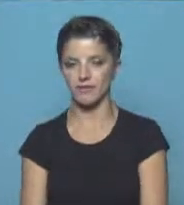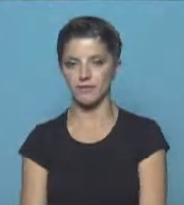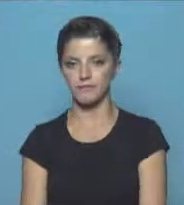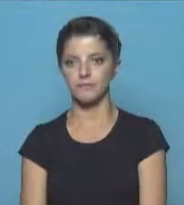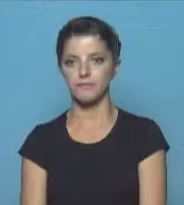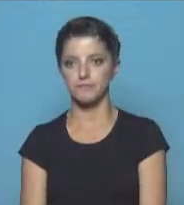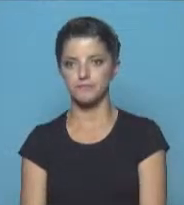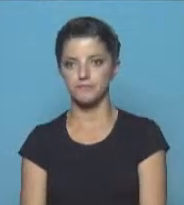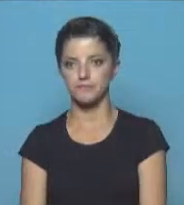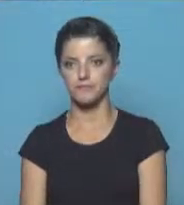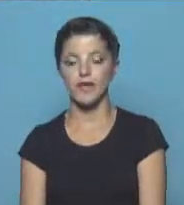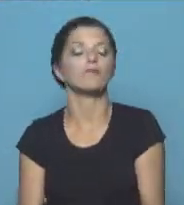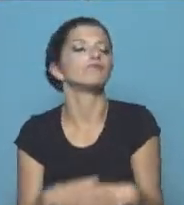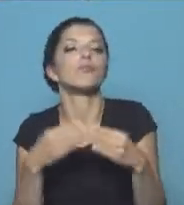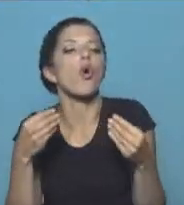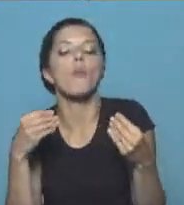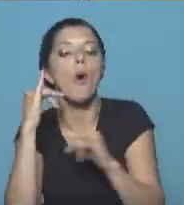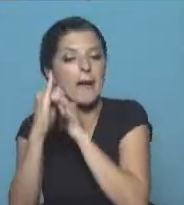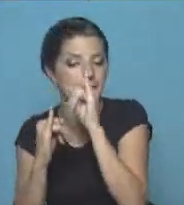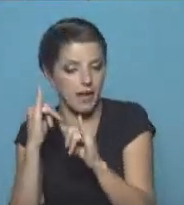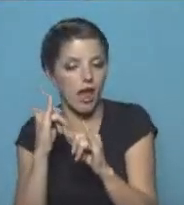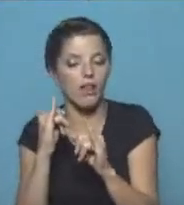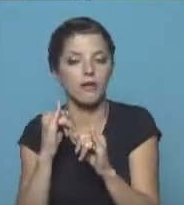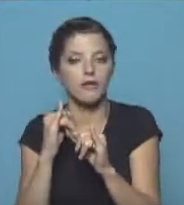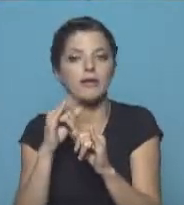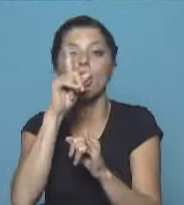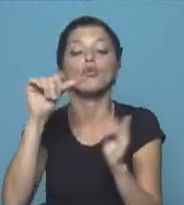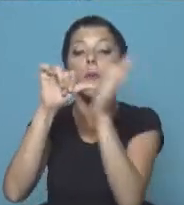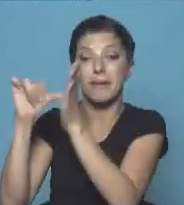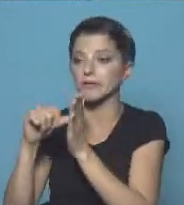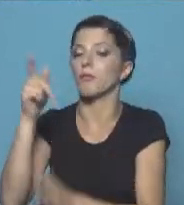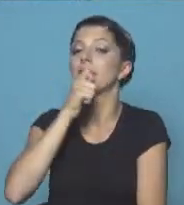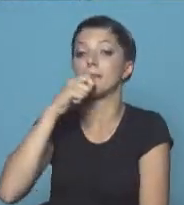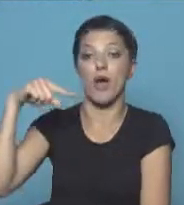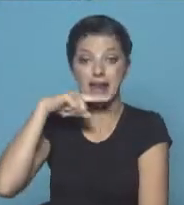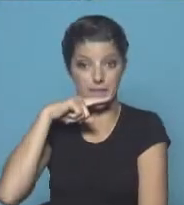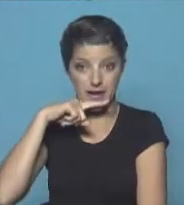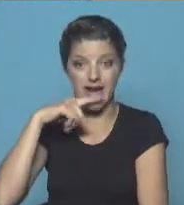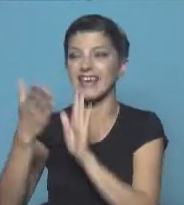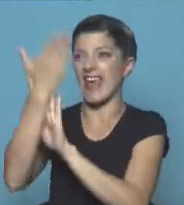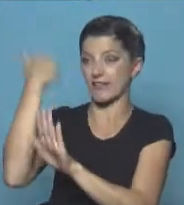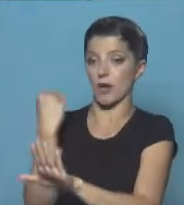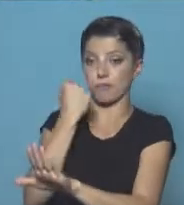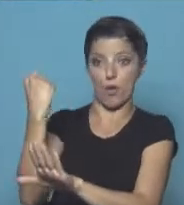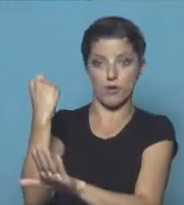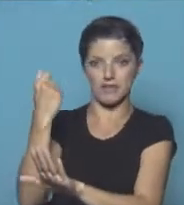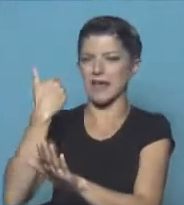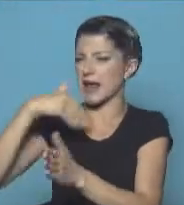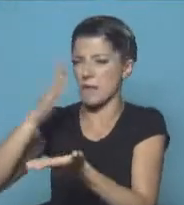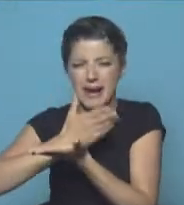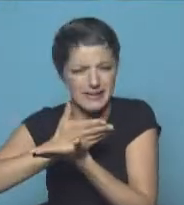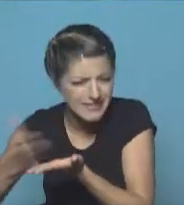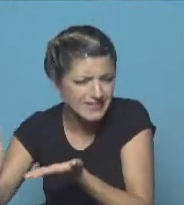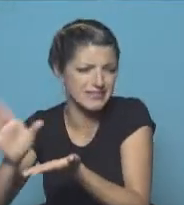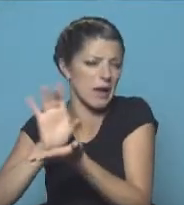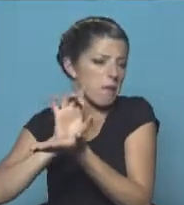exactamente. ¿cómo se explica que países o las regiones de Alemania Oriental que fueron comunistas son las más racistas, las más antiinmigrantes